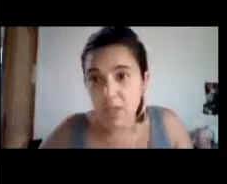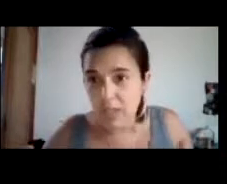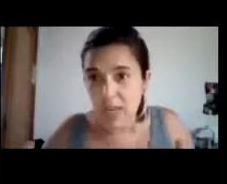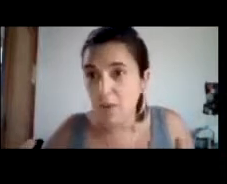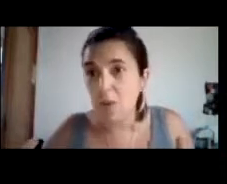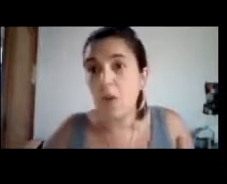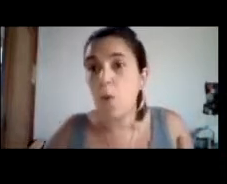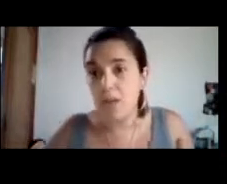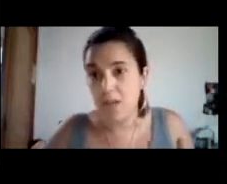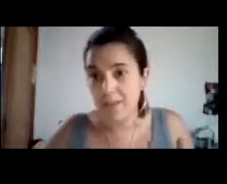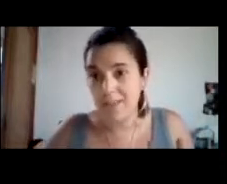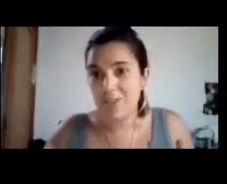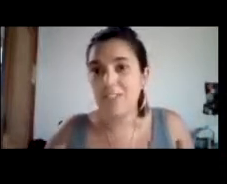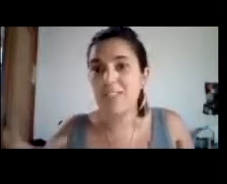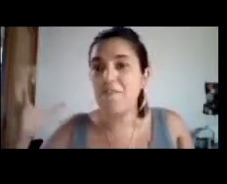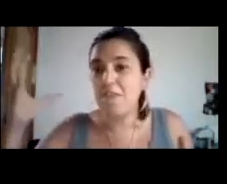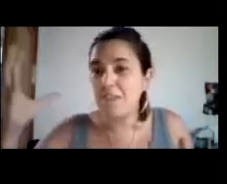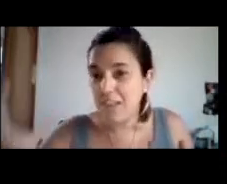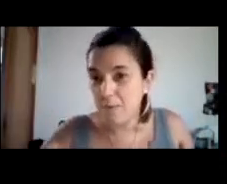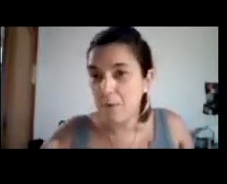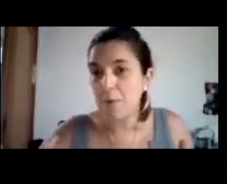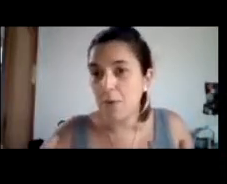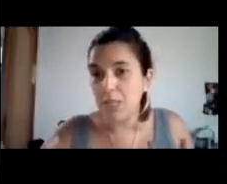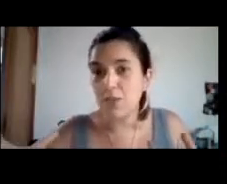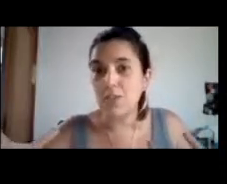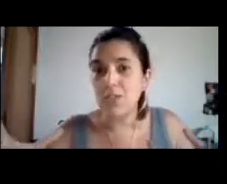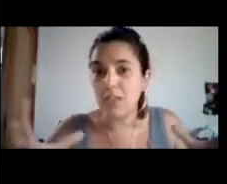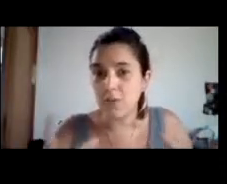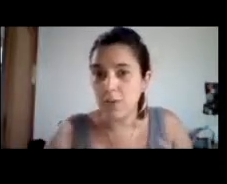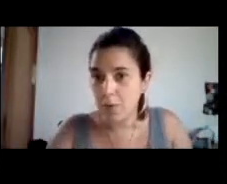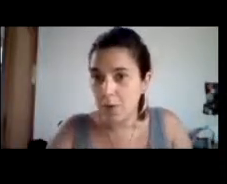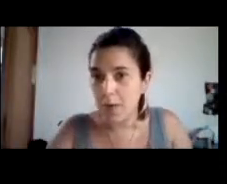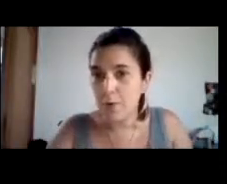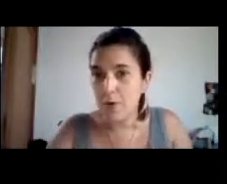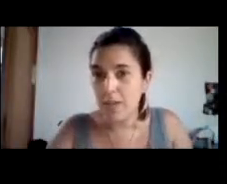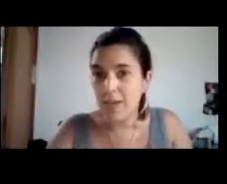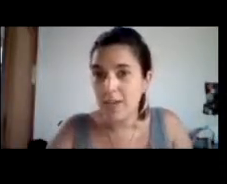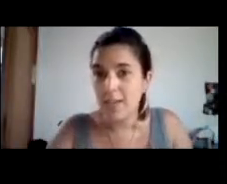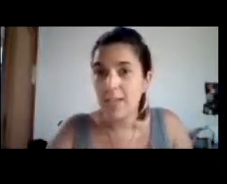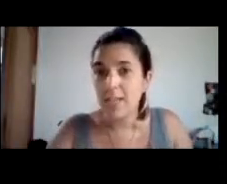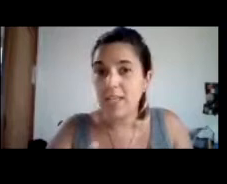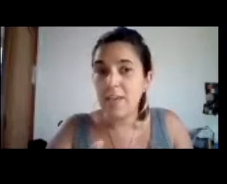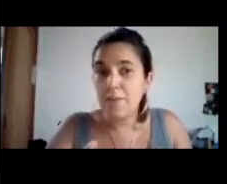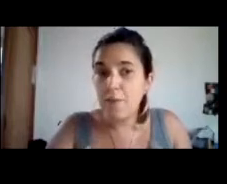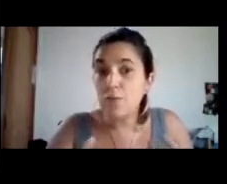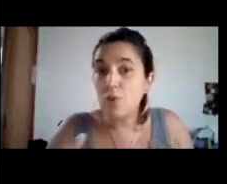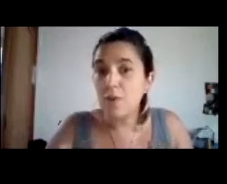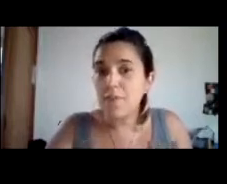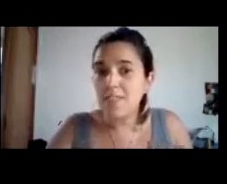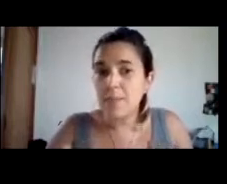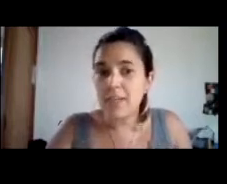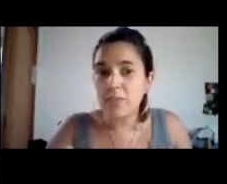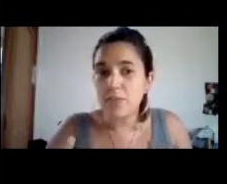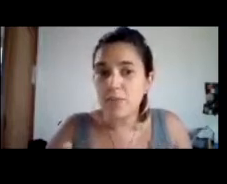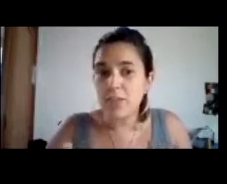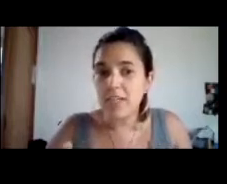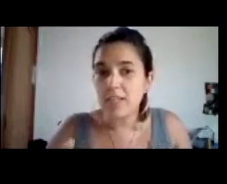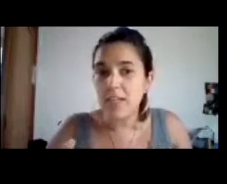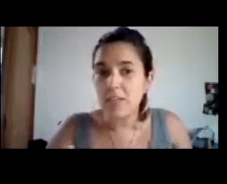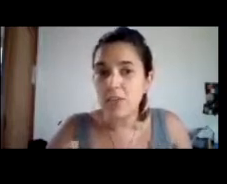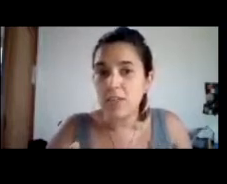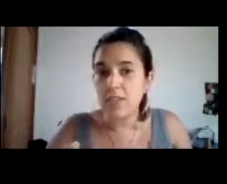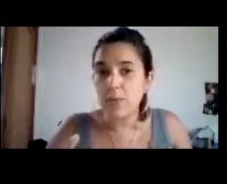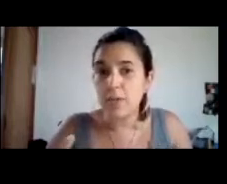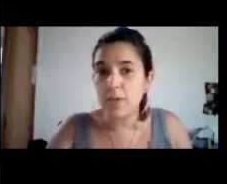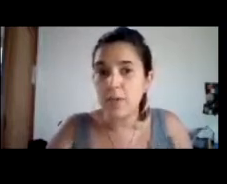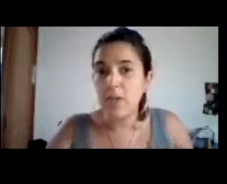ejemplo, un tercer año de escuela. Entonces ahí filtramos por niños y se nos redujo la búsqueda. Y ahí fue mucho más fácil para nosotras el